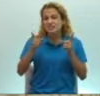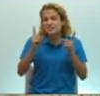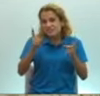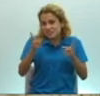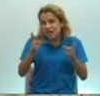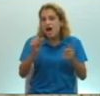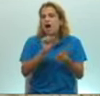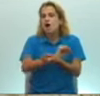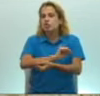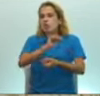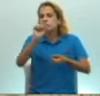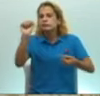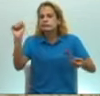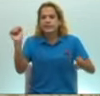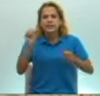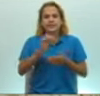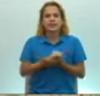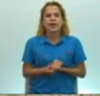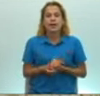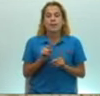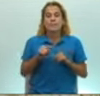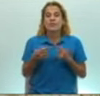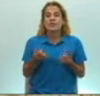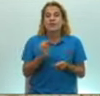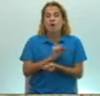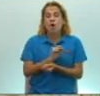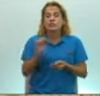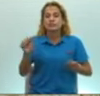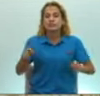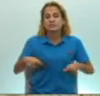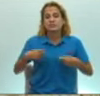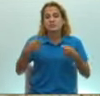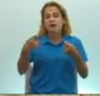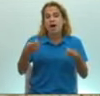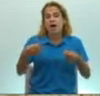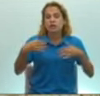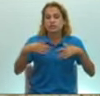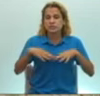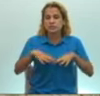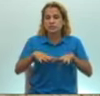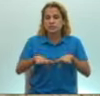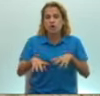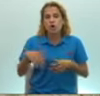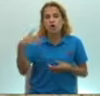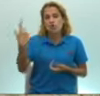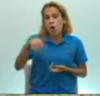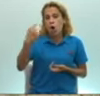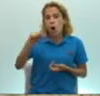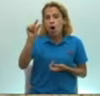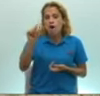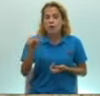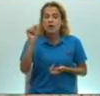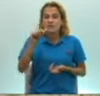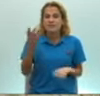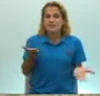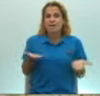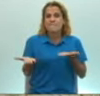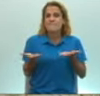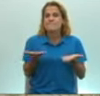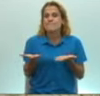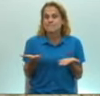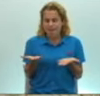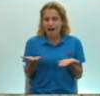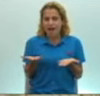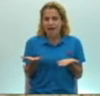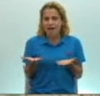Continúa la política de conquista, esta sociedad que se mueve de la conquista, porque la conquista que le ofrece además a los territorios, los esclavos, y